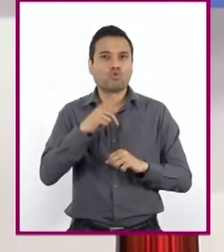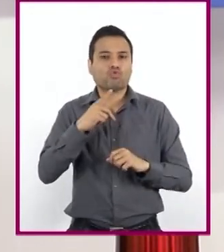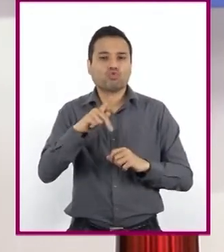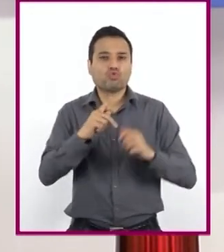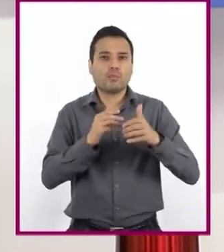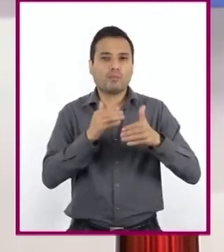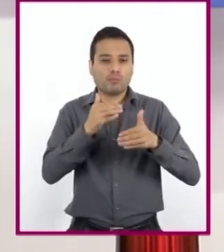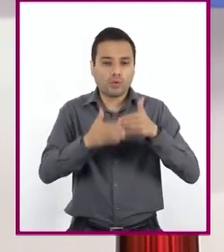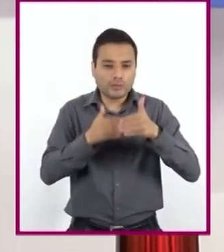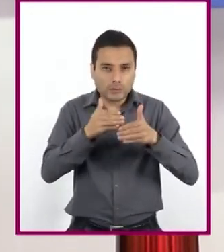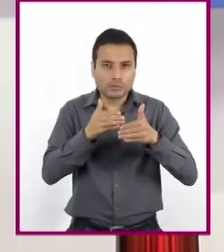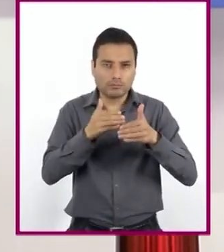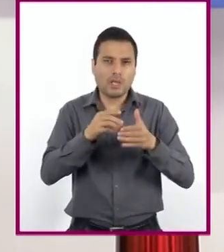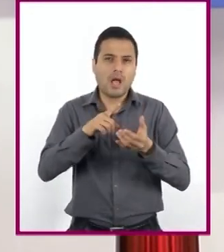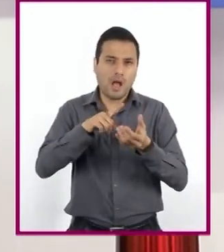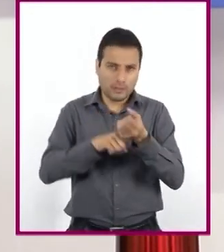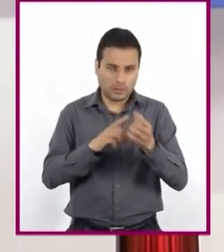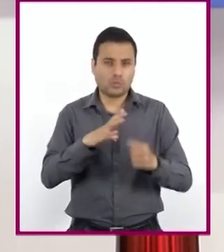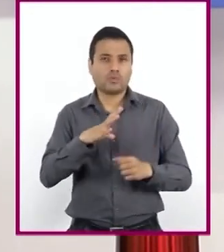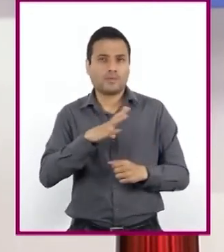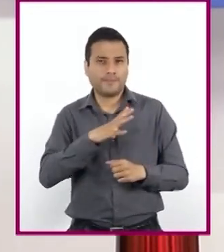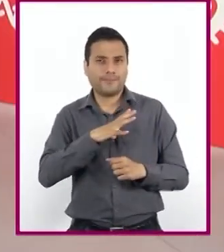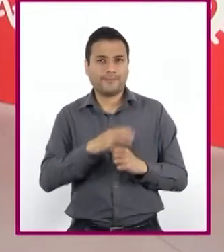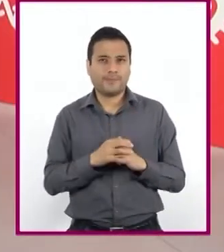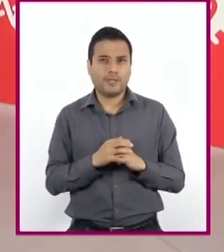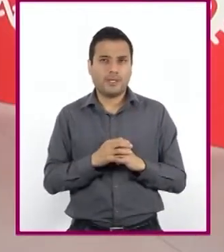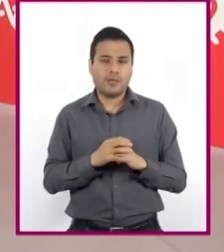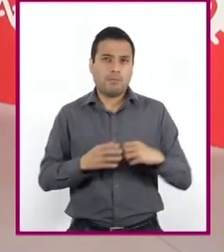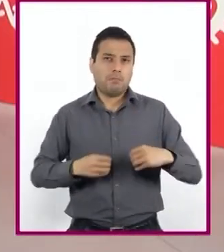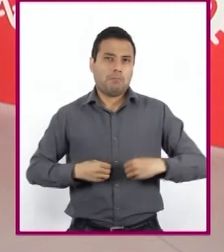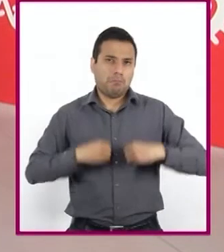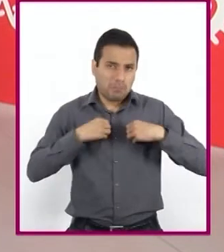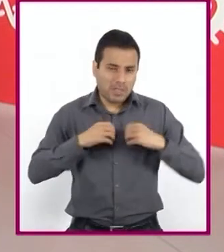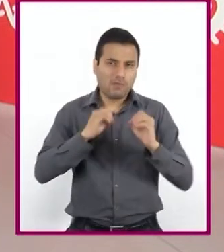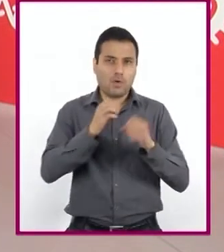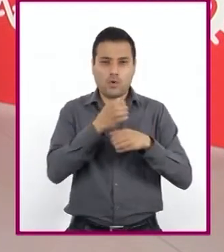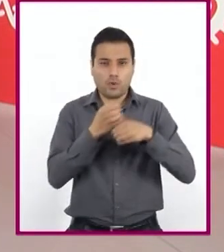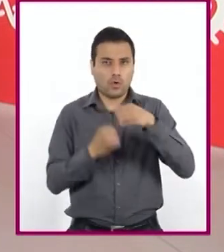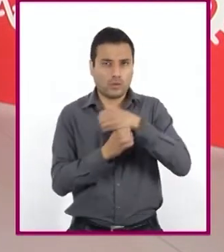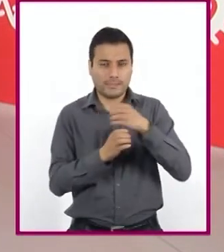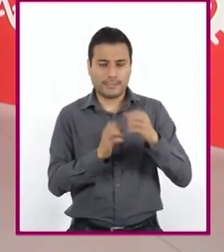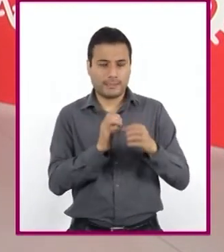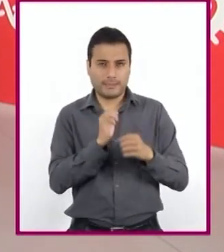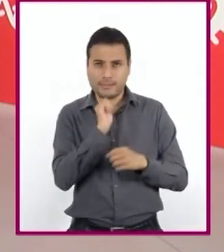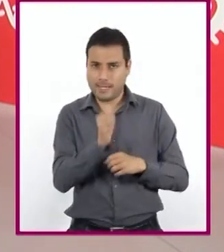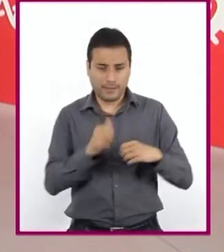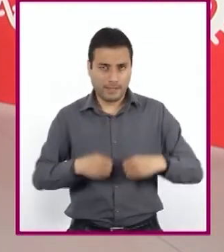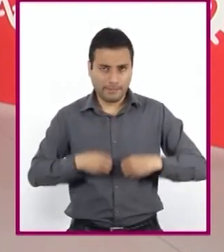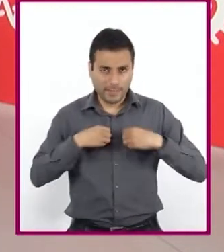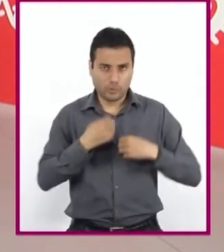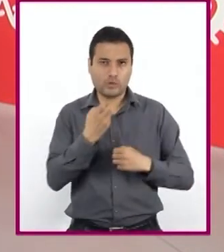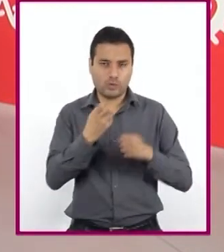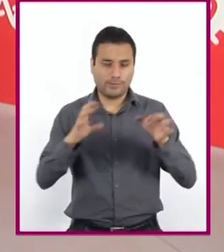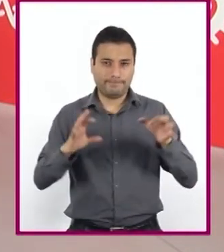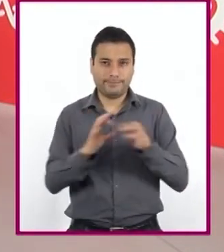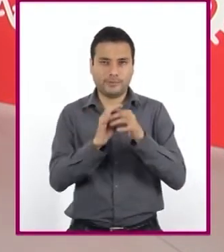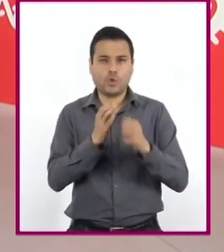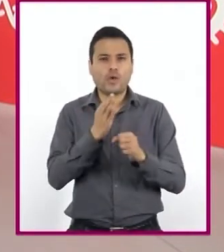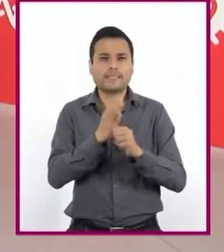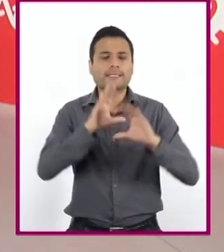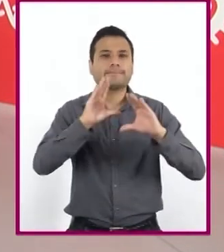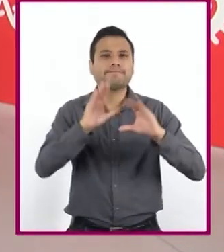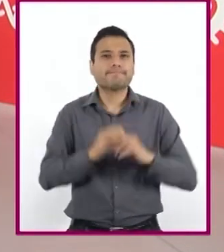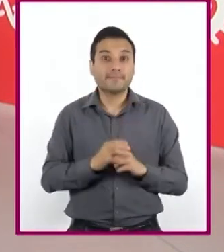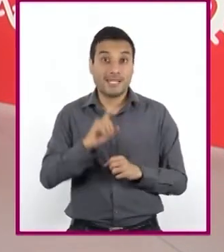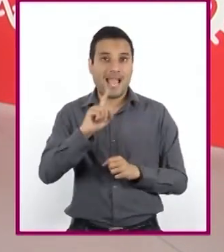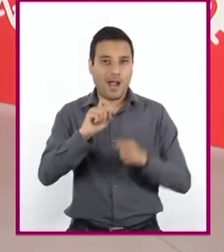a los seres vivos como a los factores abióticos. Los ciclos que vimos el día de hoy fueron del